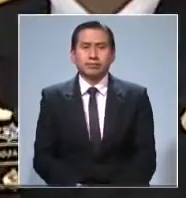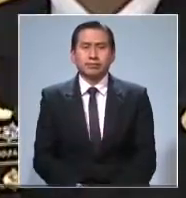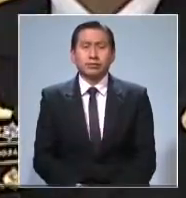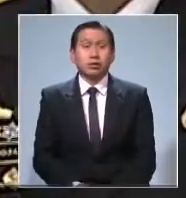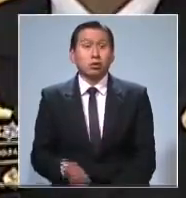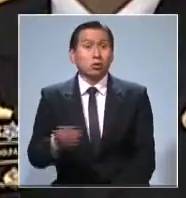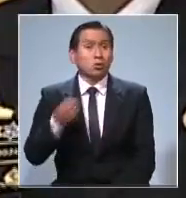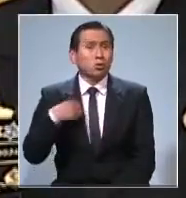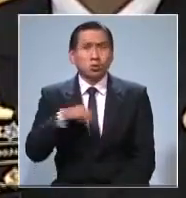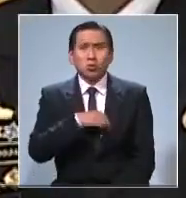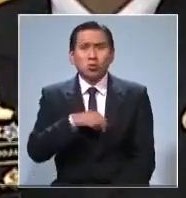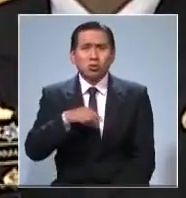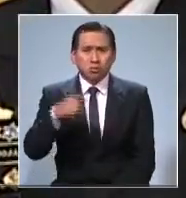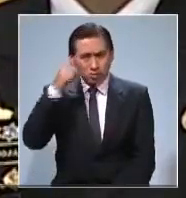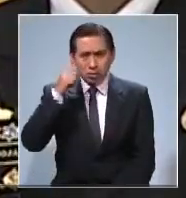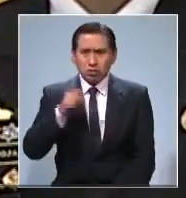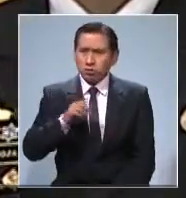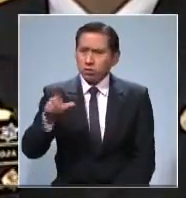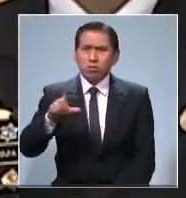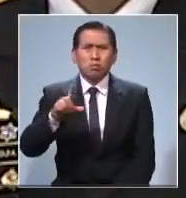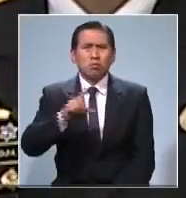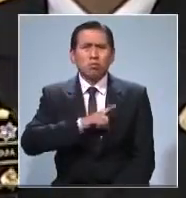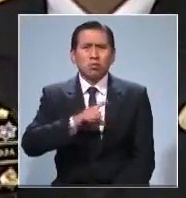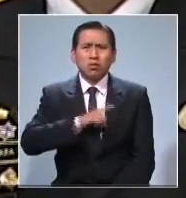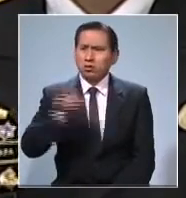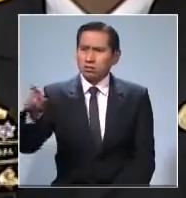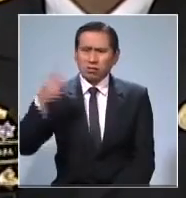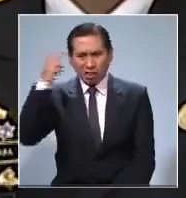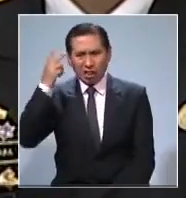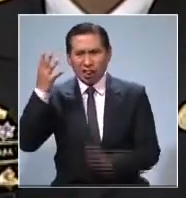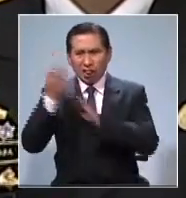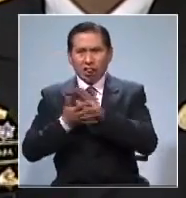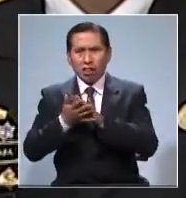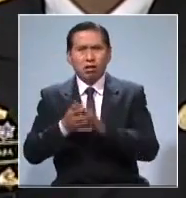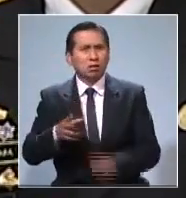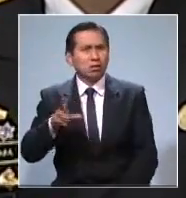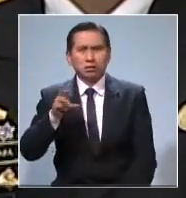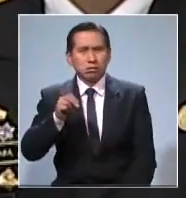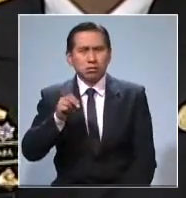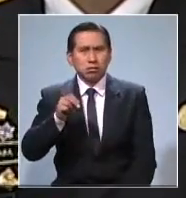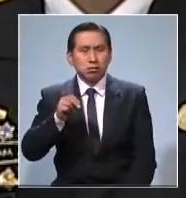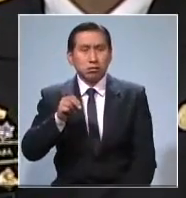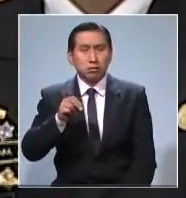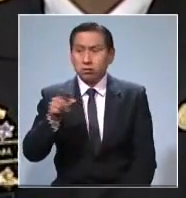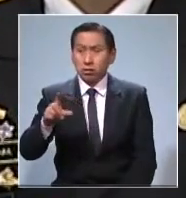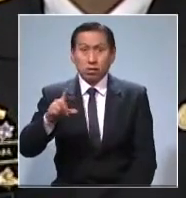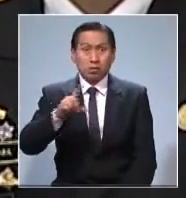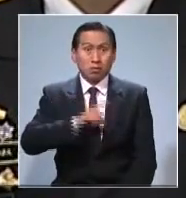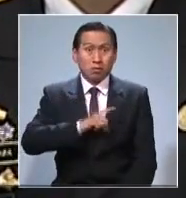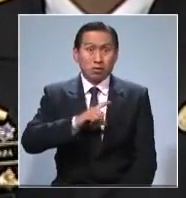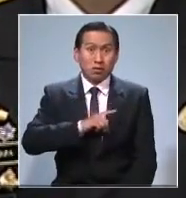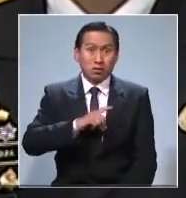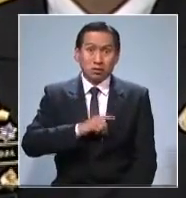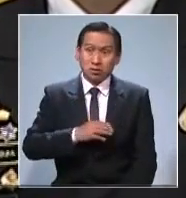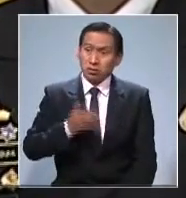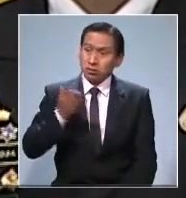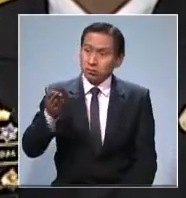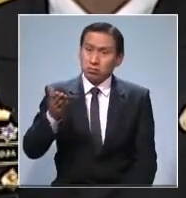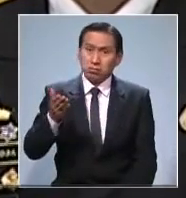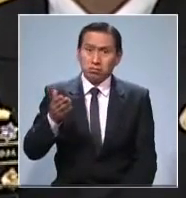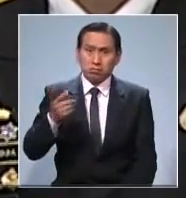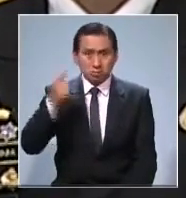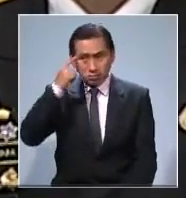que no debemos tener una policía politizada, ni tampoco una policía que sea